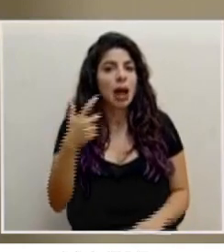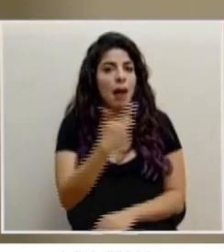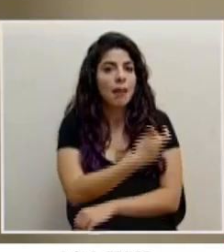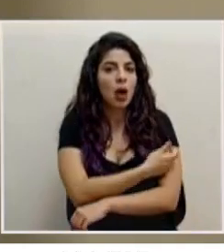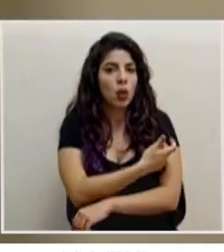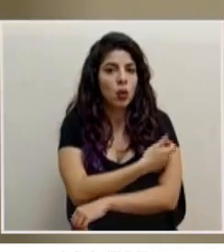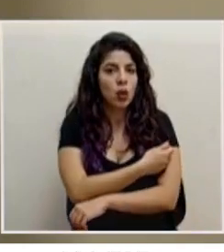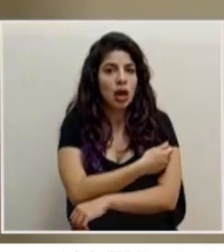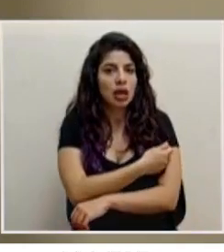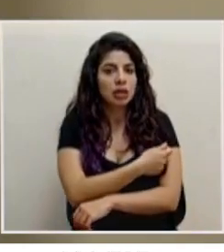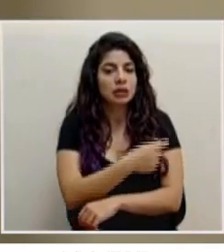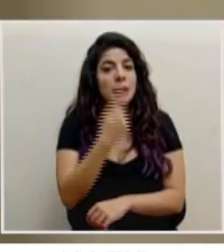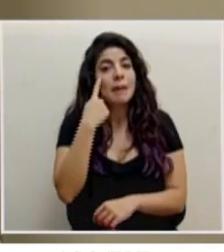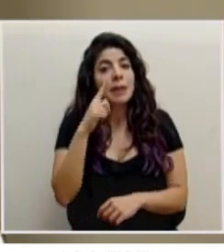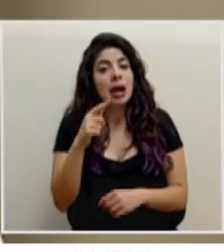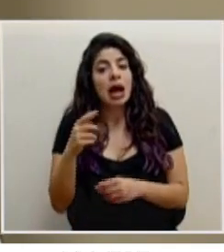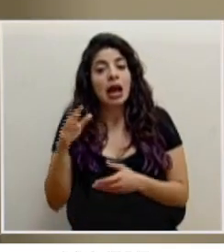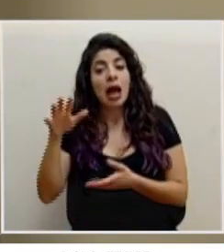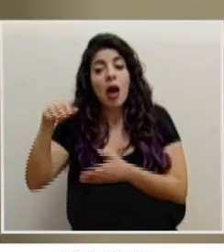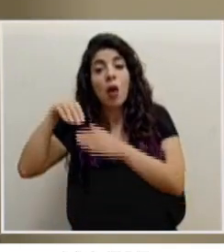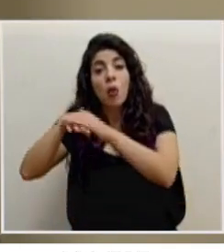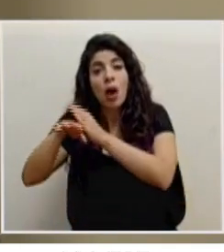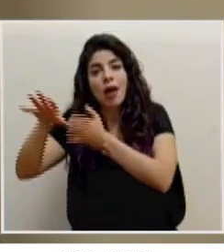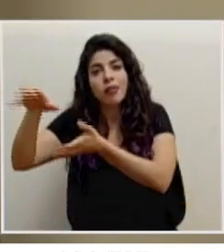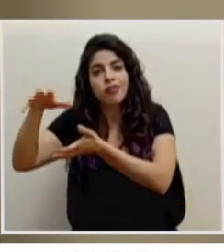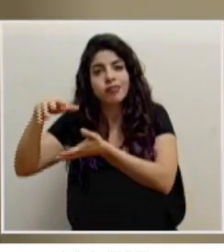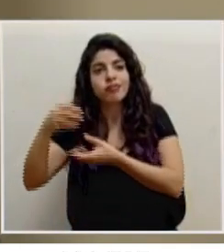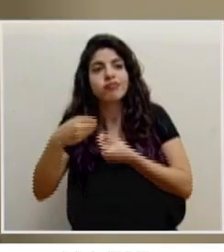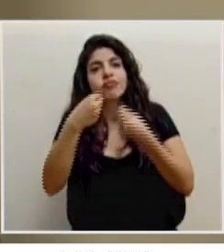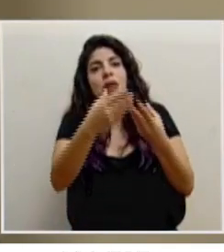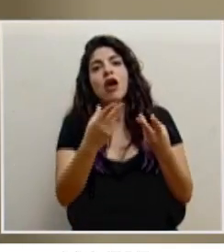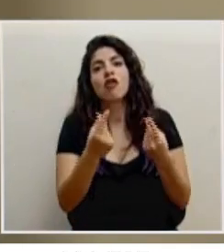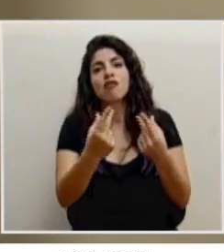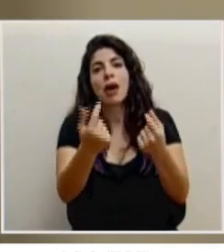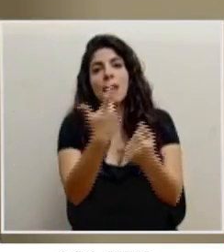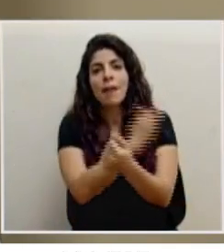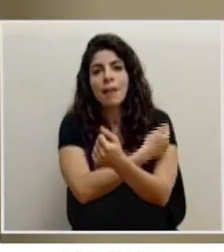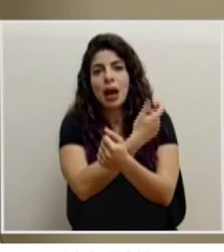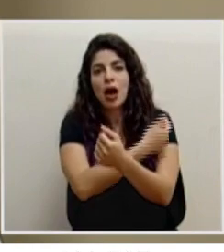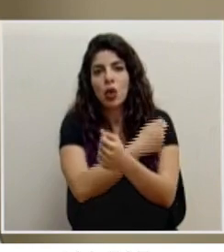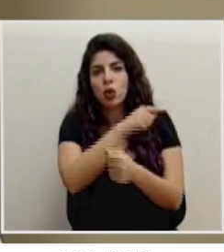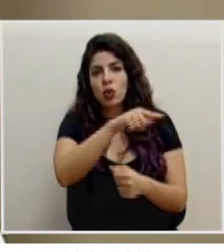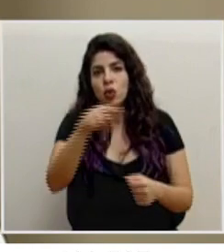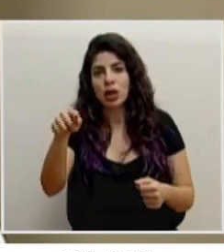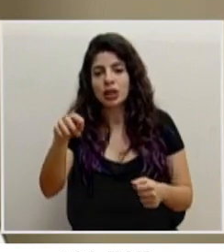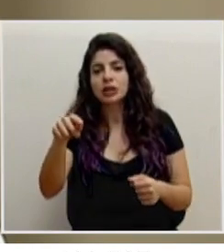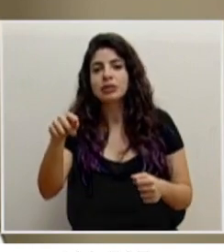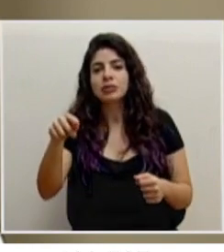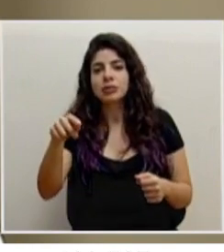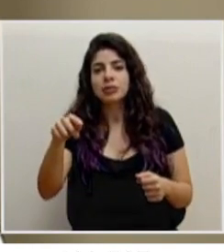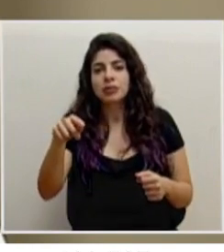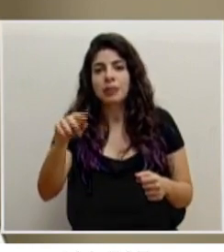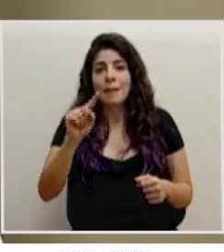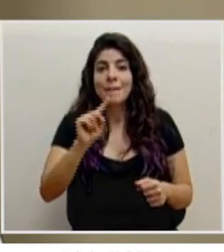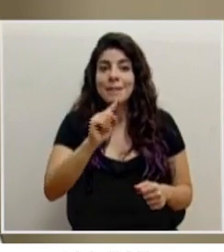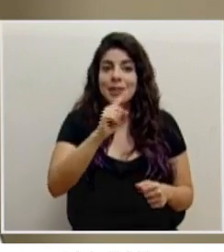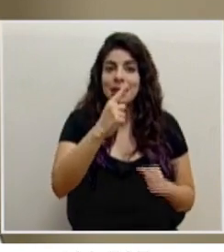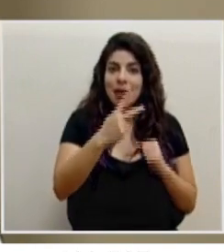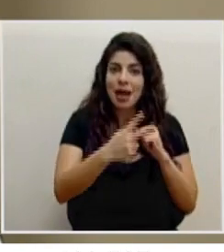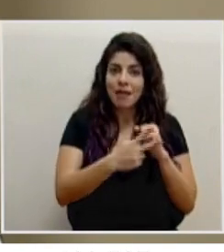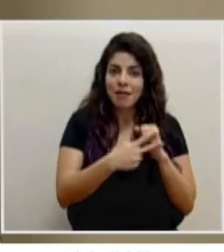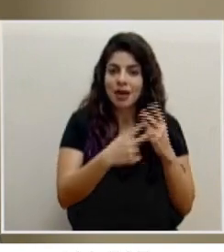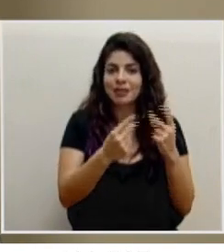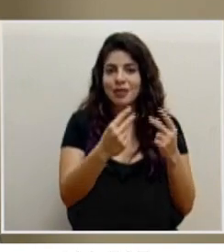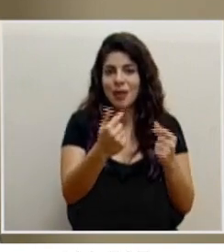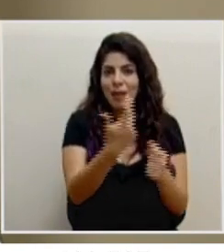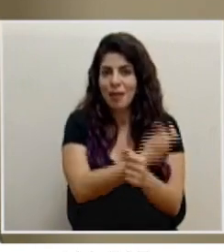tener el margen de acelerar la aplicación de la vacunación en dosis de primera vez